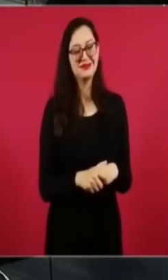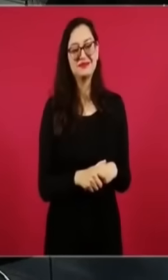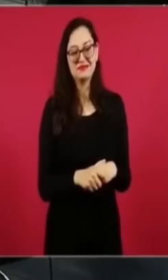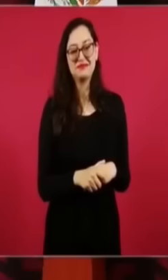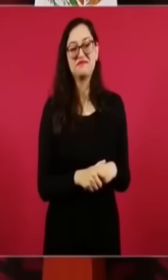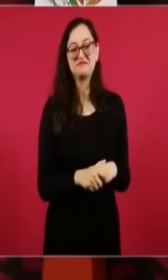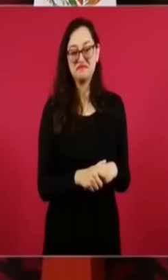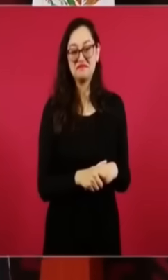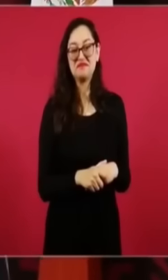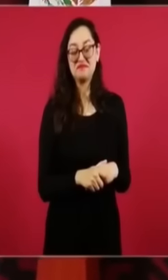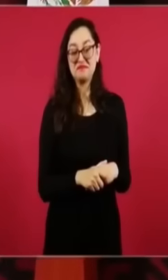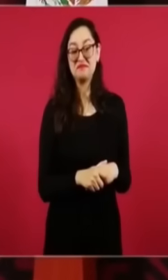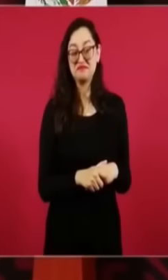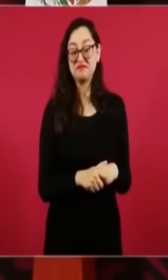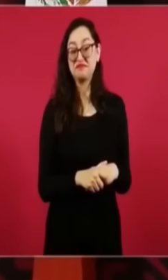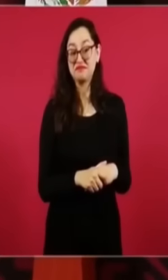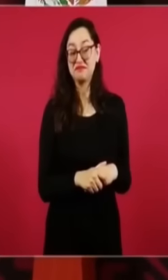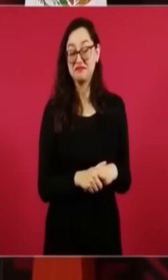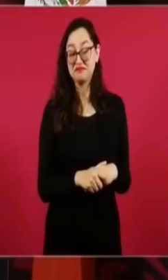qué bueno que no